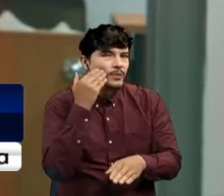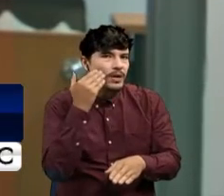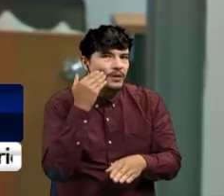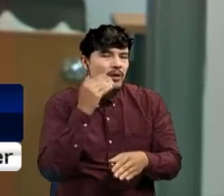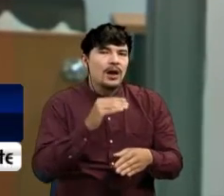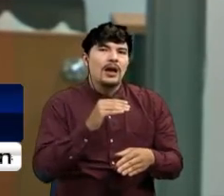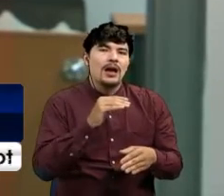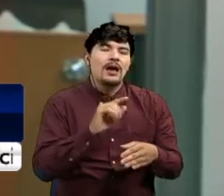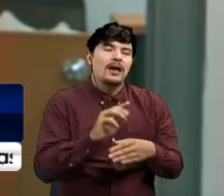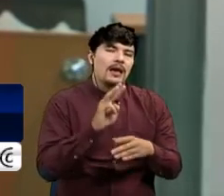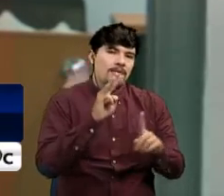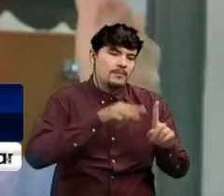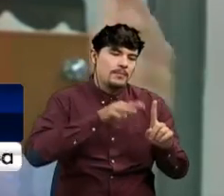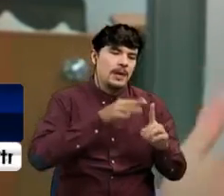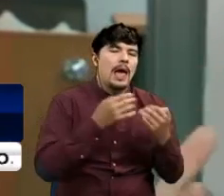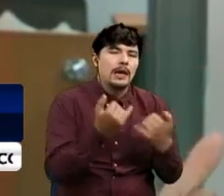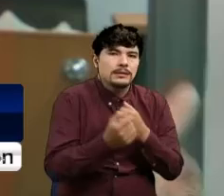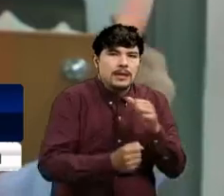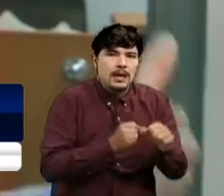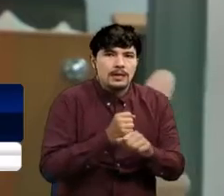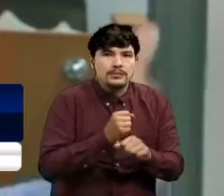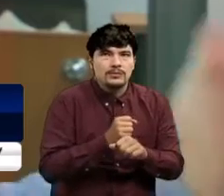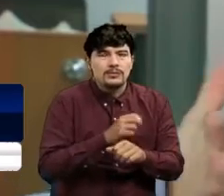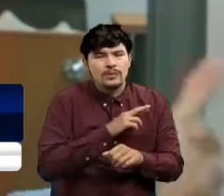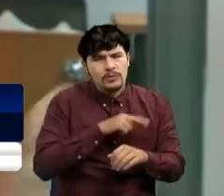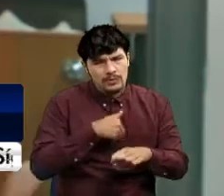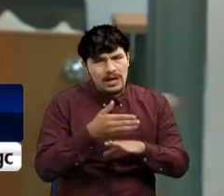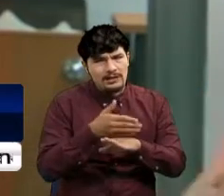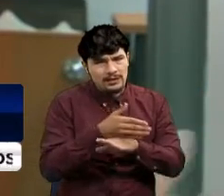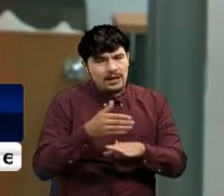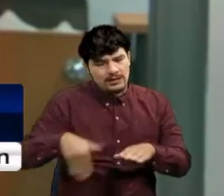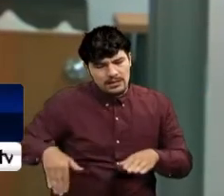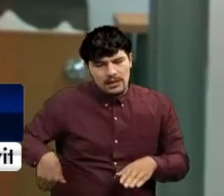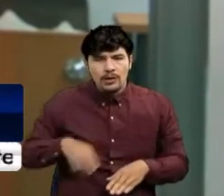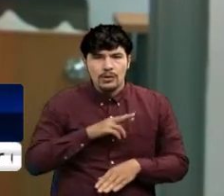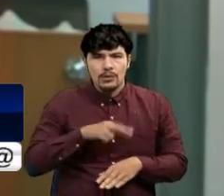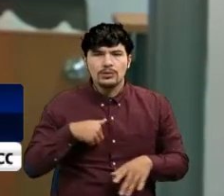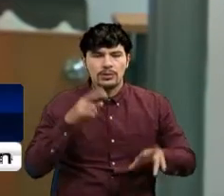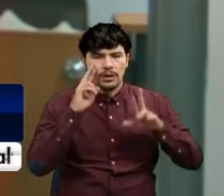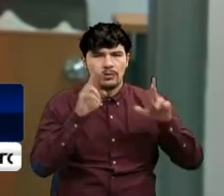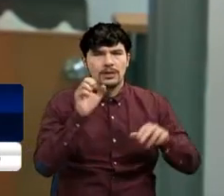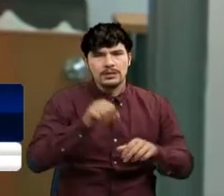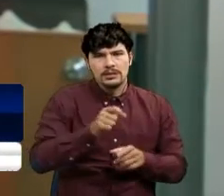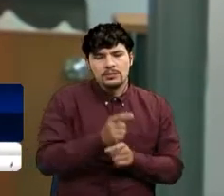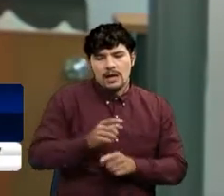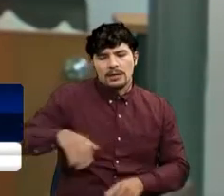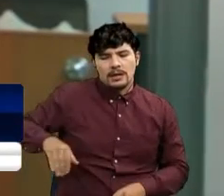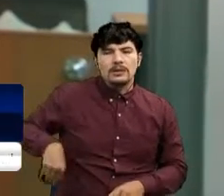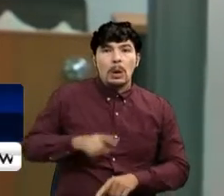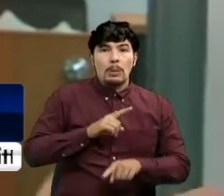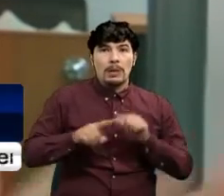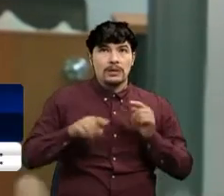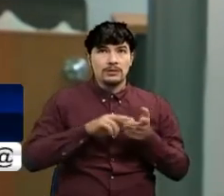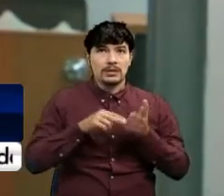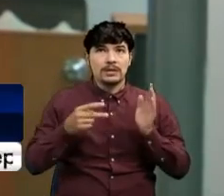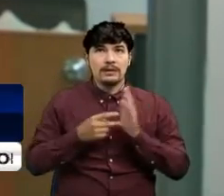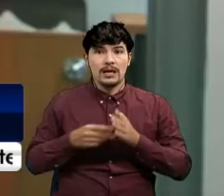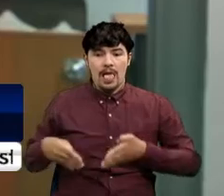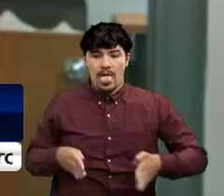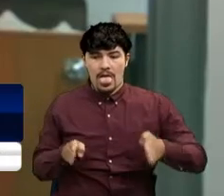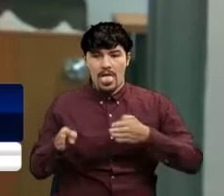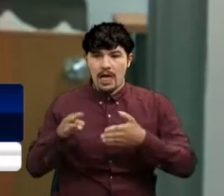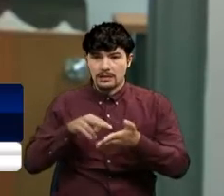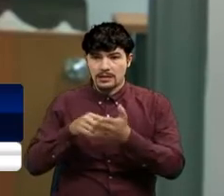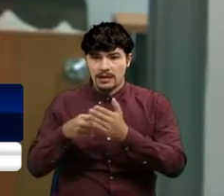trimestre del año con un atraso si hay un atraso lo reconocemos pero no quiere decir que no haya un camino para